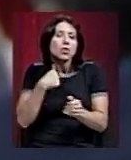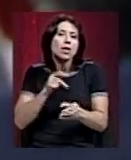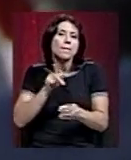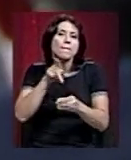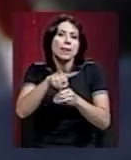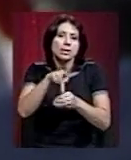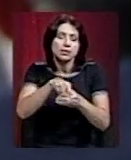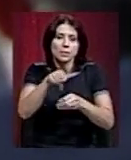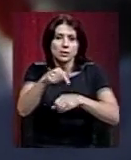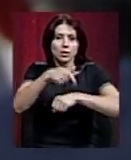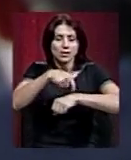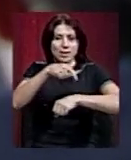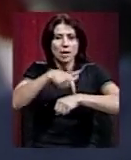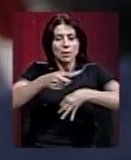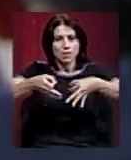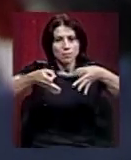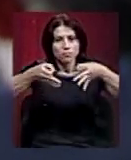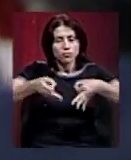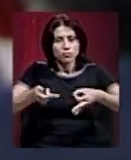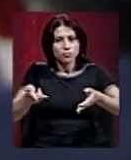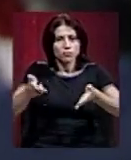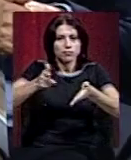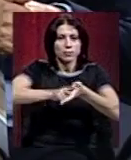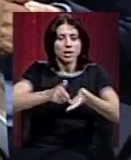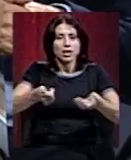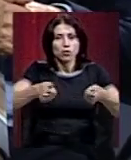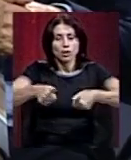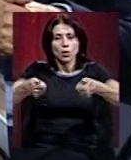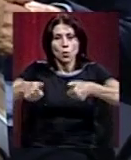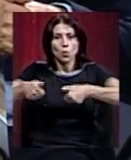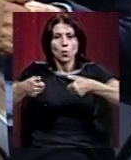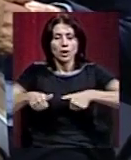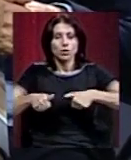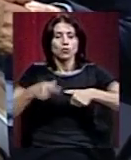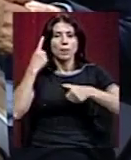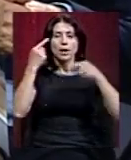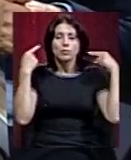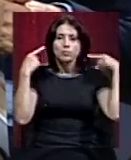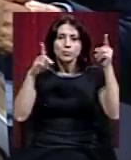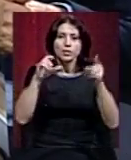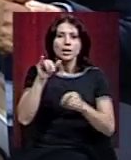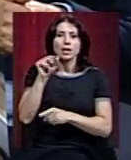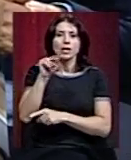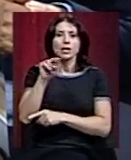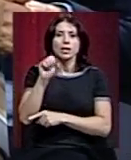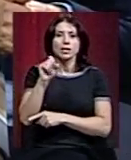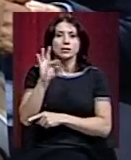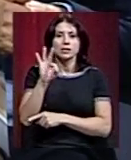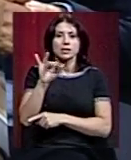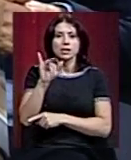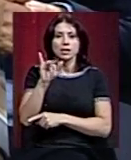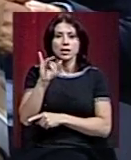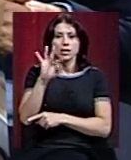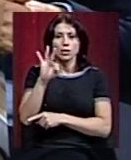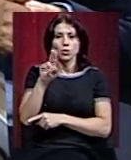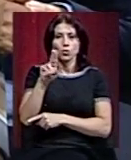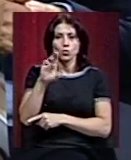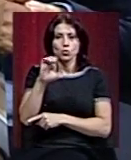en esa etapa de verificación de los acuerdos y de crear la institucionalidad nueva que se vislumbraba. Ahora